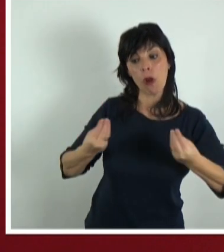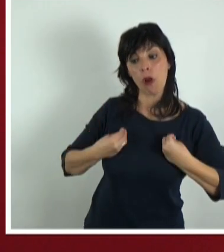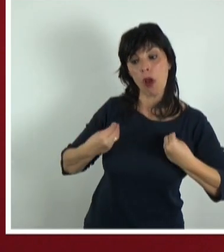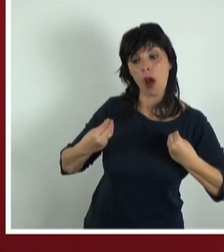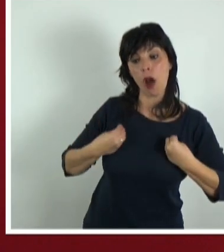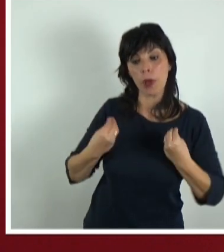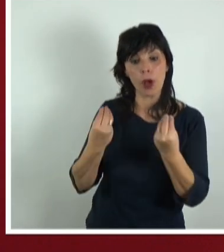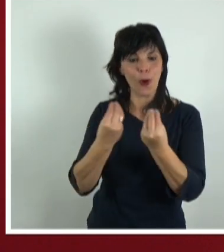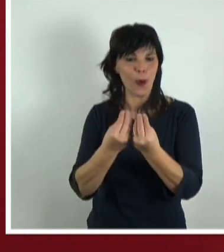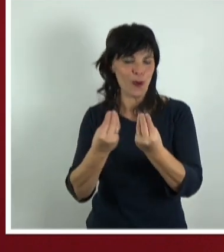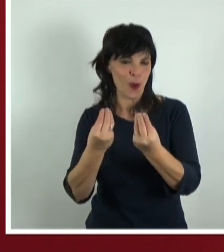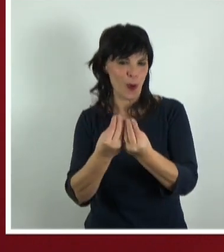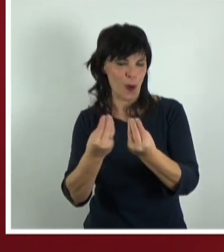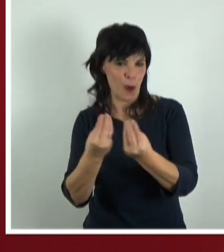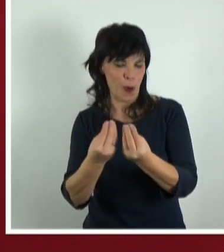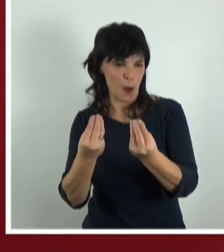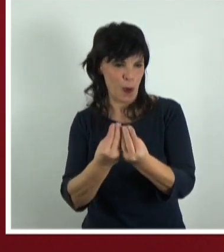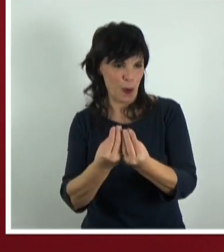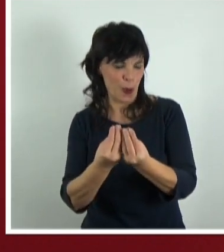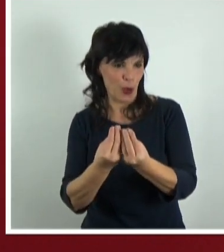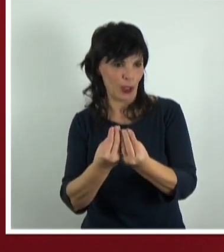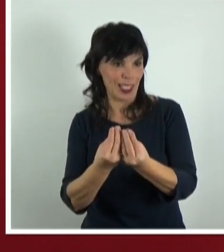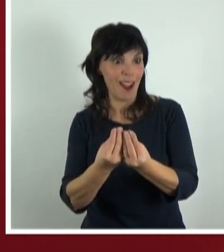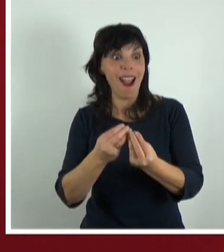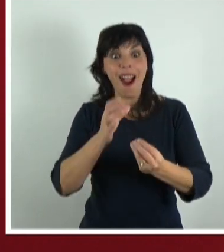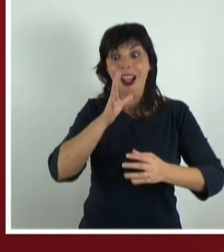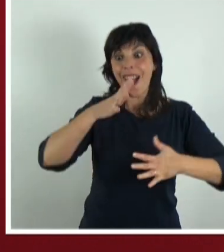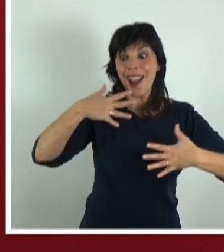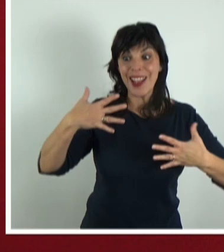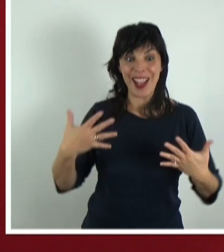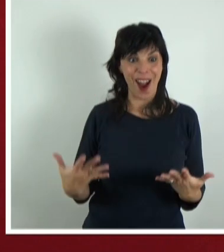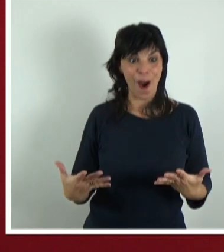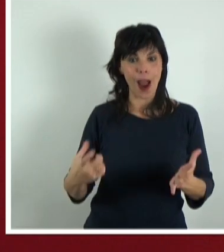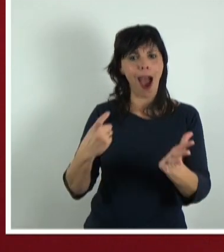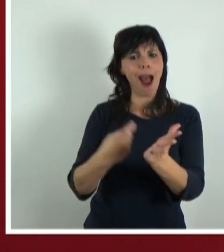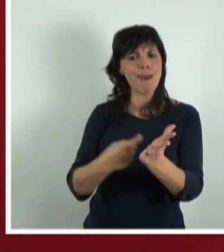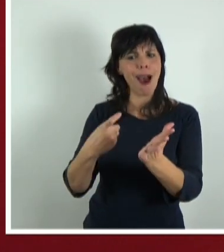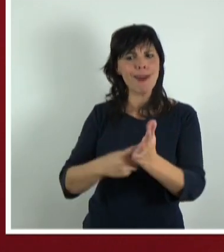Y la ley de la resurrección es la gracia.